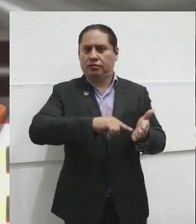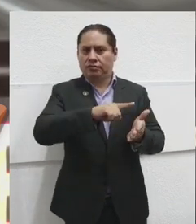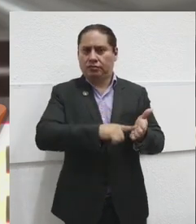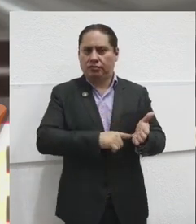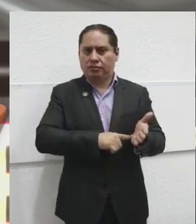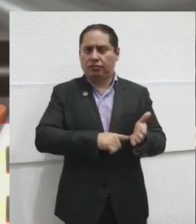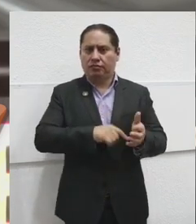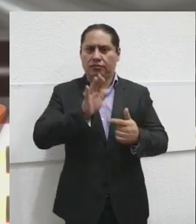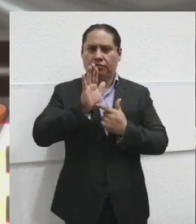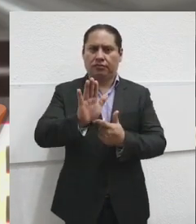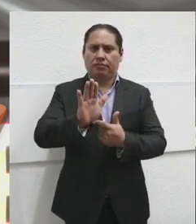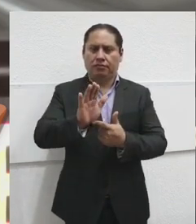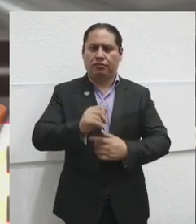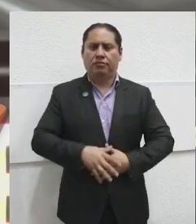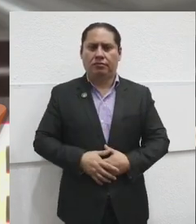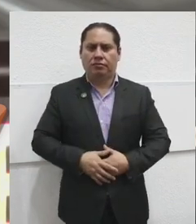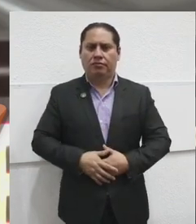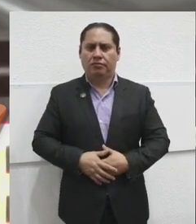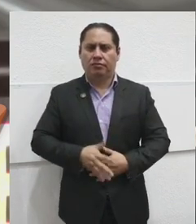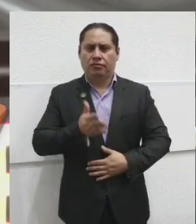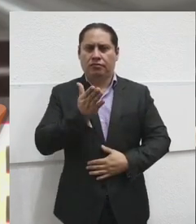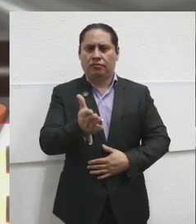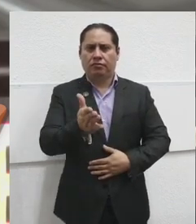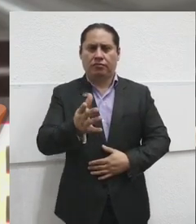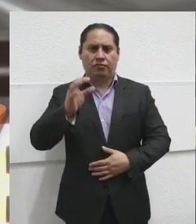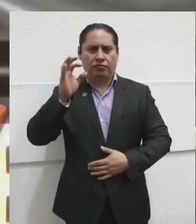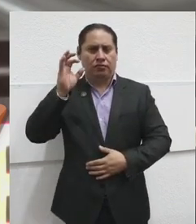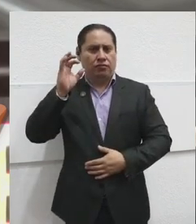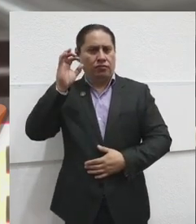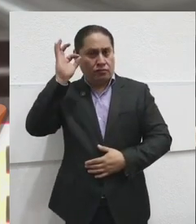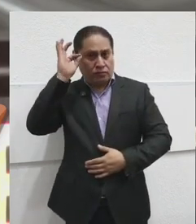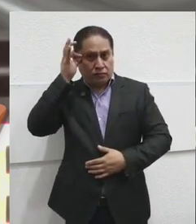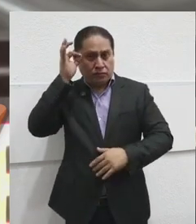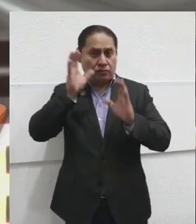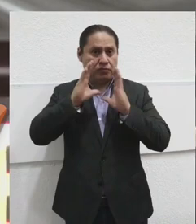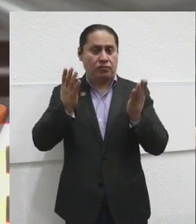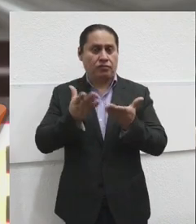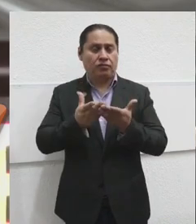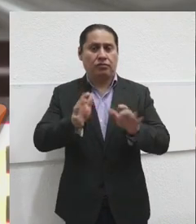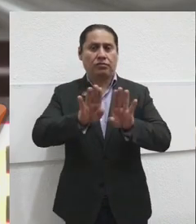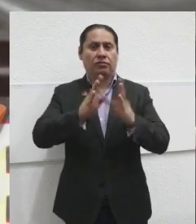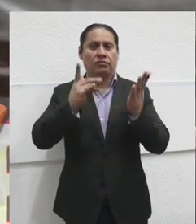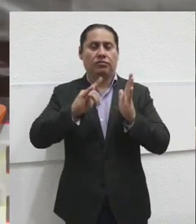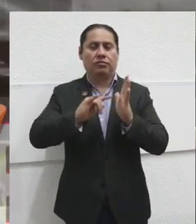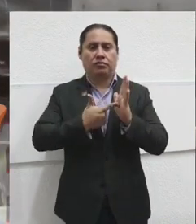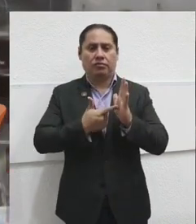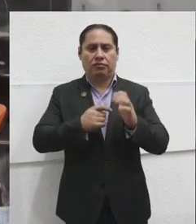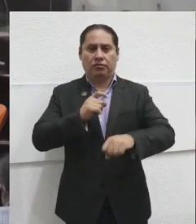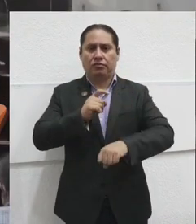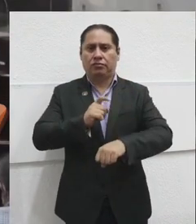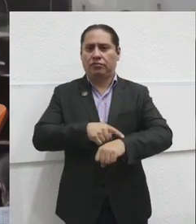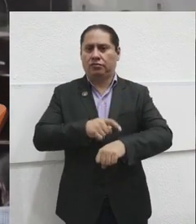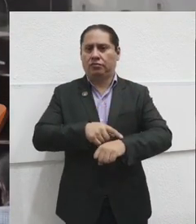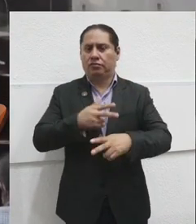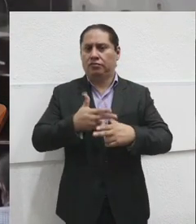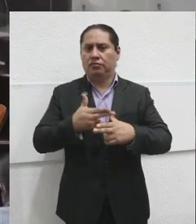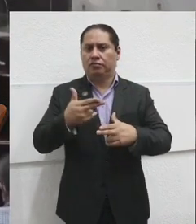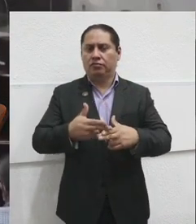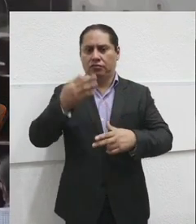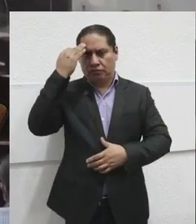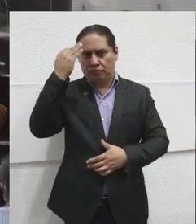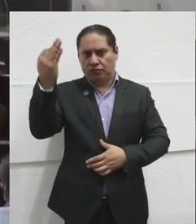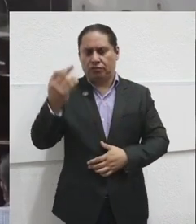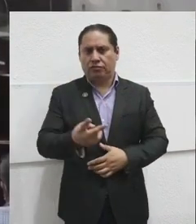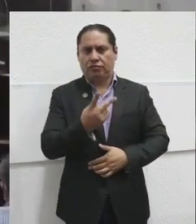el dictamen presentado. Por lo que solicito a la Secretaría de Servicios Parlamentarios abra el sistema electrónico hasta por un